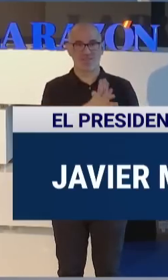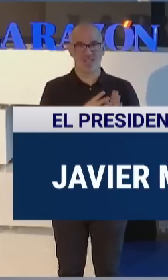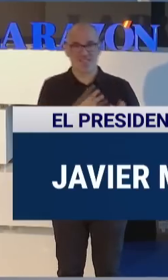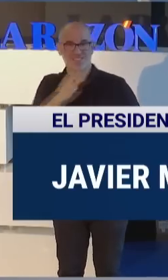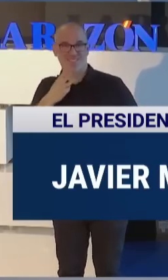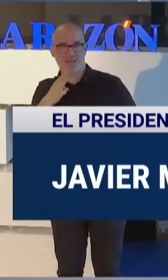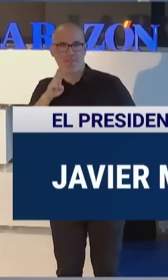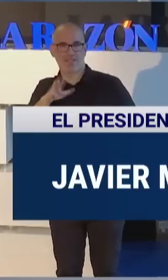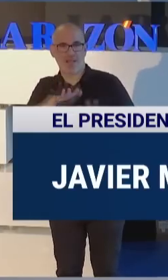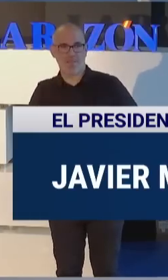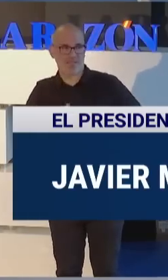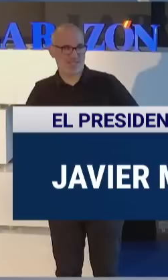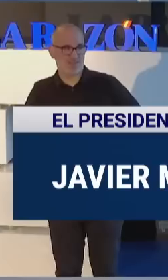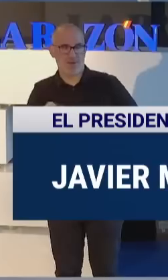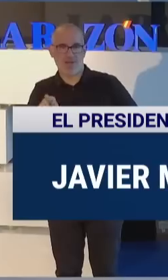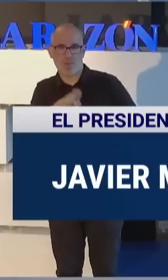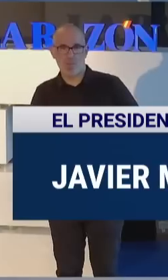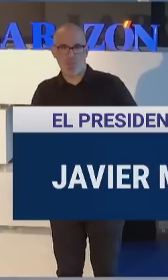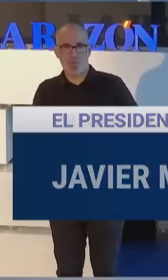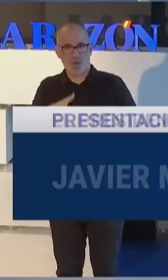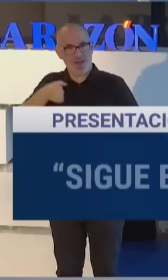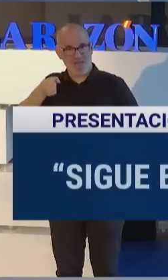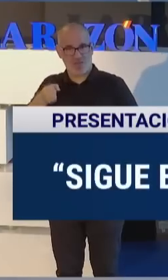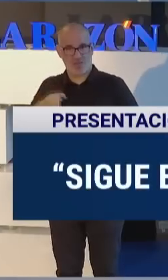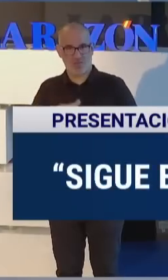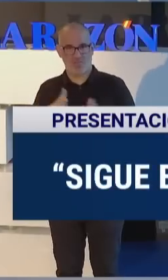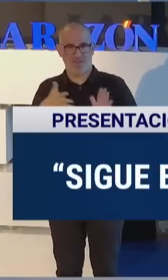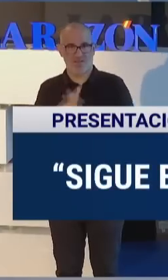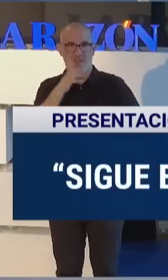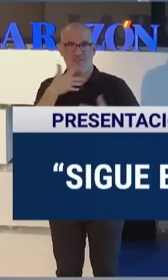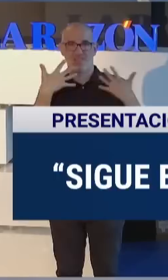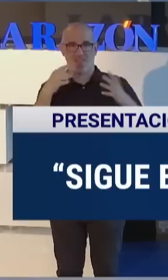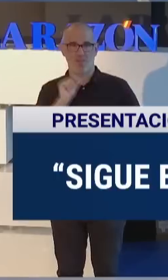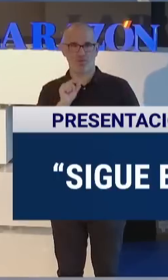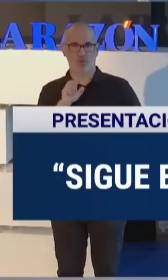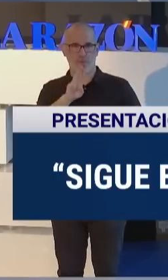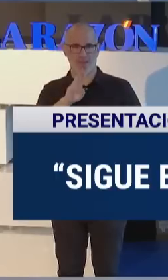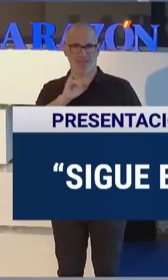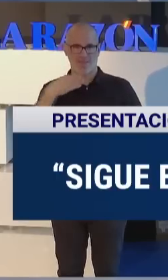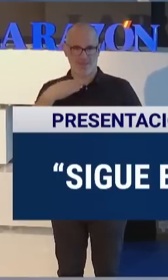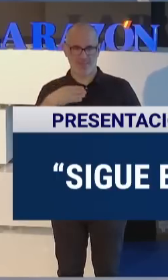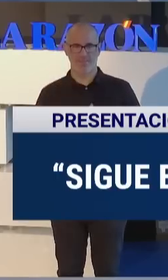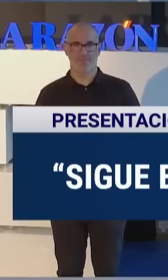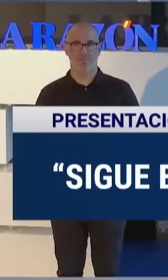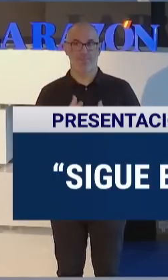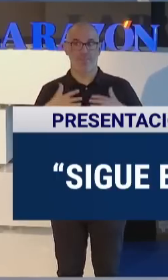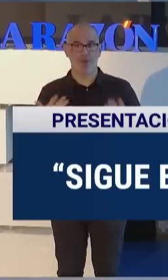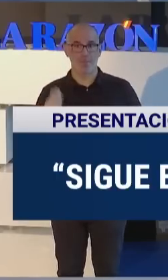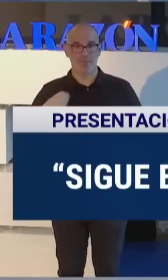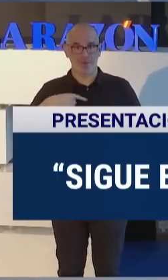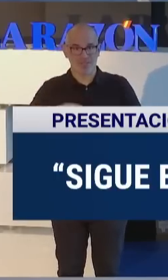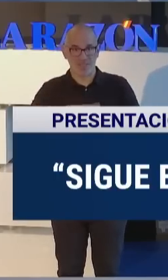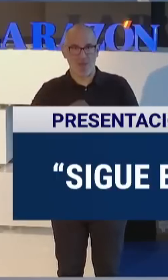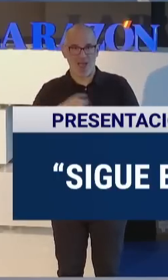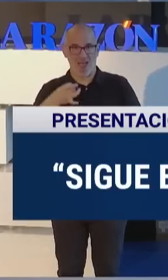pasivos remunerados, que era lo que generaba este tremendo déficit cuasi fiscal de 10 puntos del PBI. Al mismo tiempo había deuda